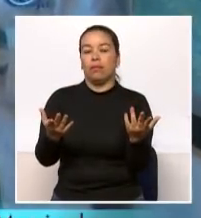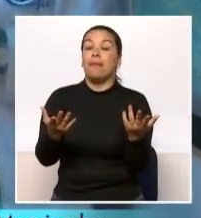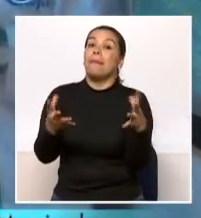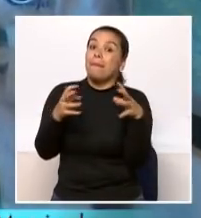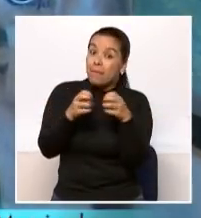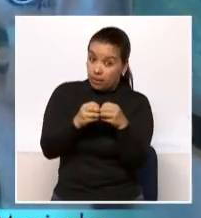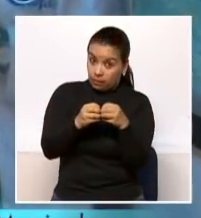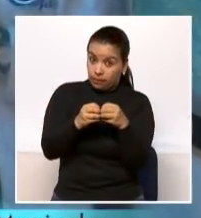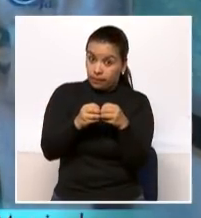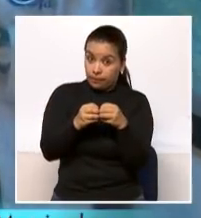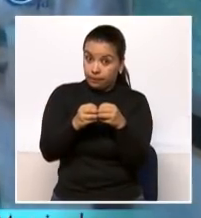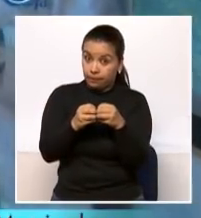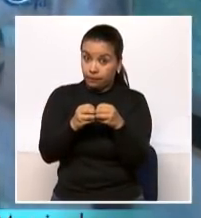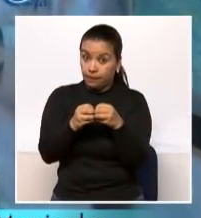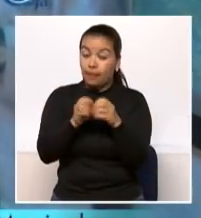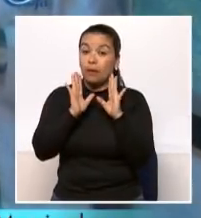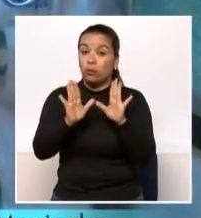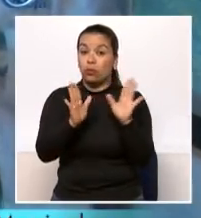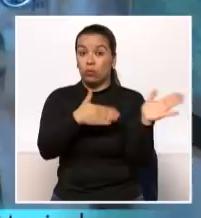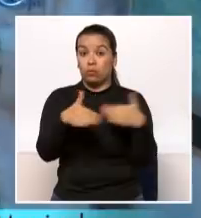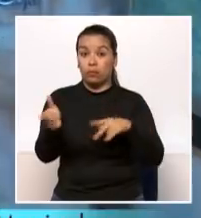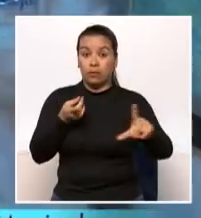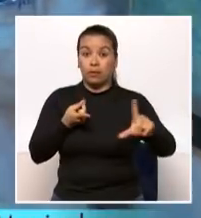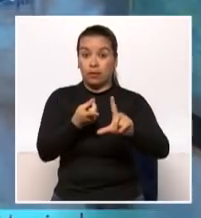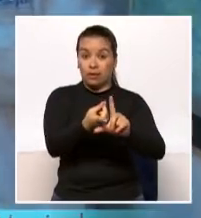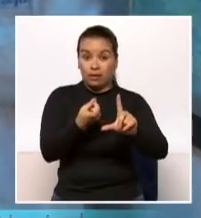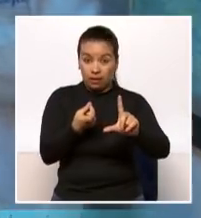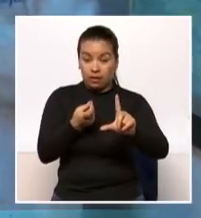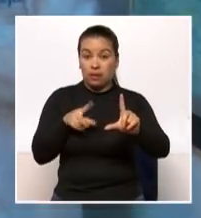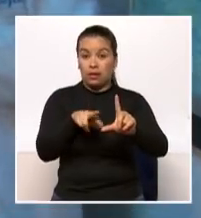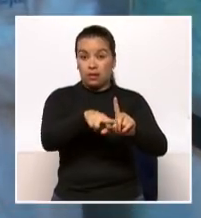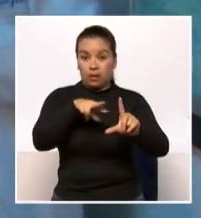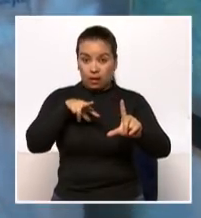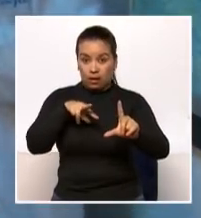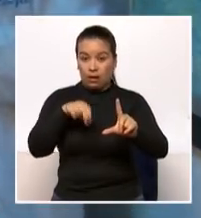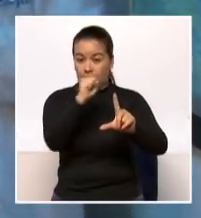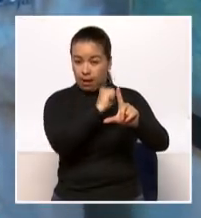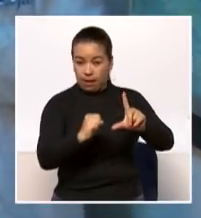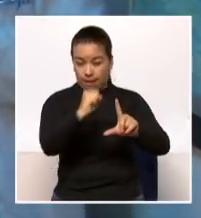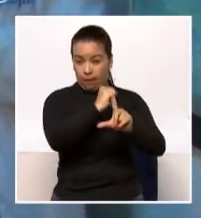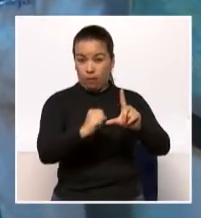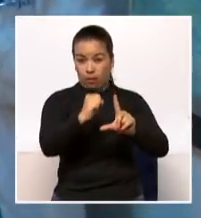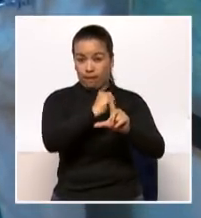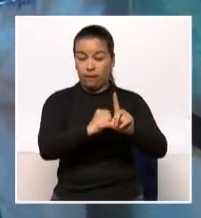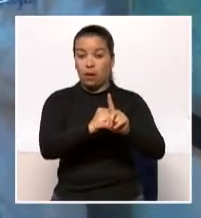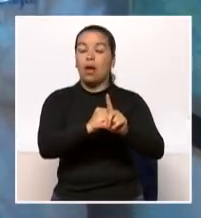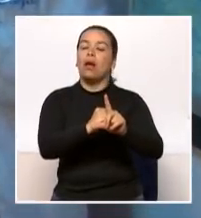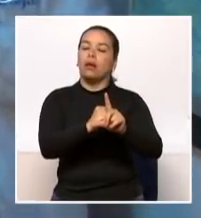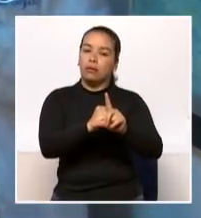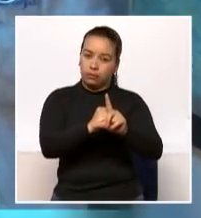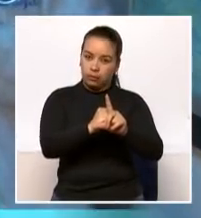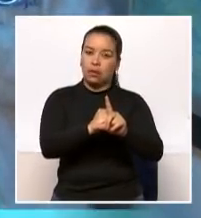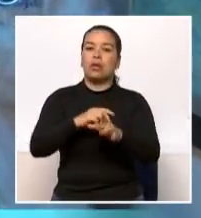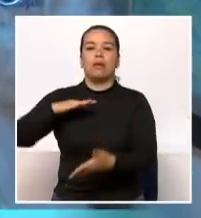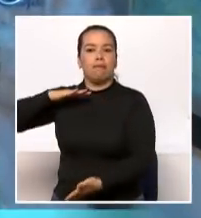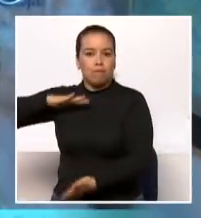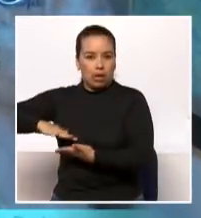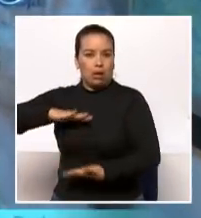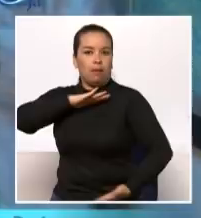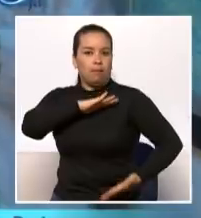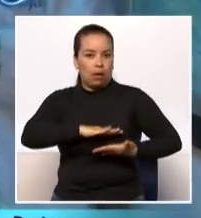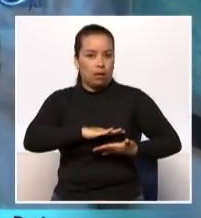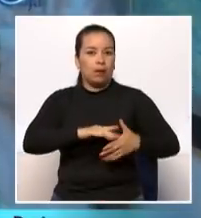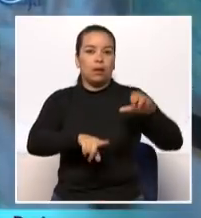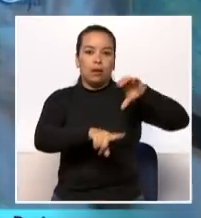acompañado del programa de ginecología, que es citología, colposcopia, ecografía transvaginal, y nuevamente examen de seno y cita